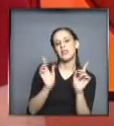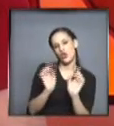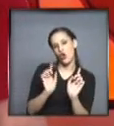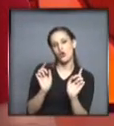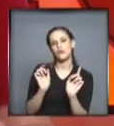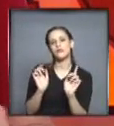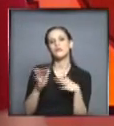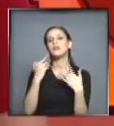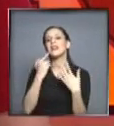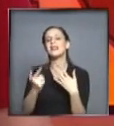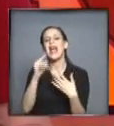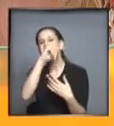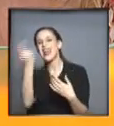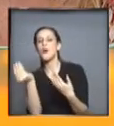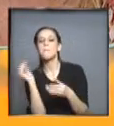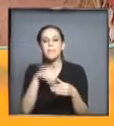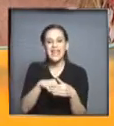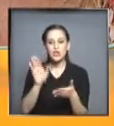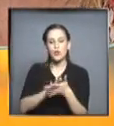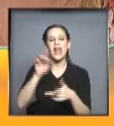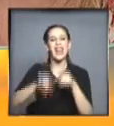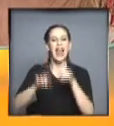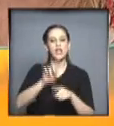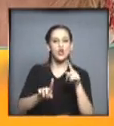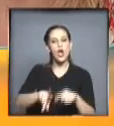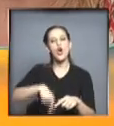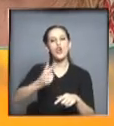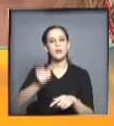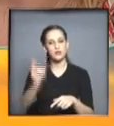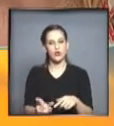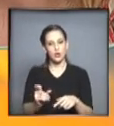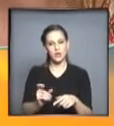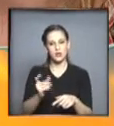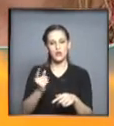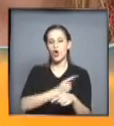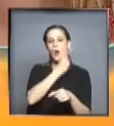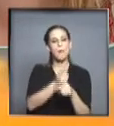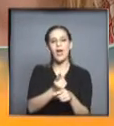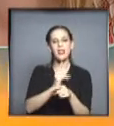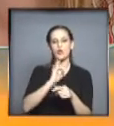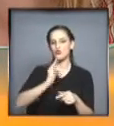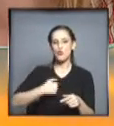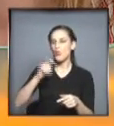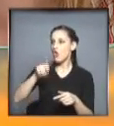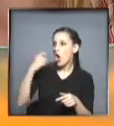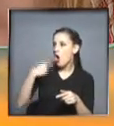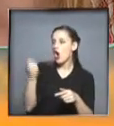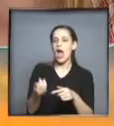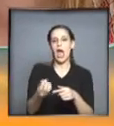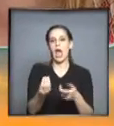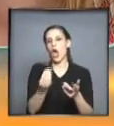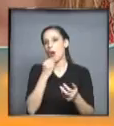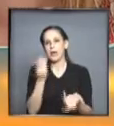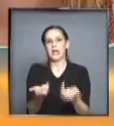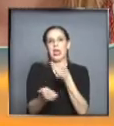uy, el Estado interfiere en las relaciones con otros, con el, no puedo ingerir las sustancias que yo quiero, no puedo comerciar libremente, quiero abrir